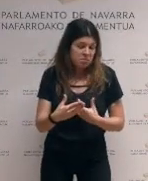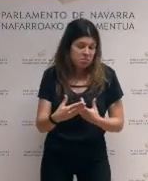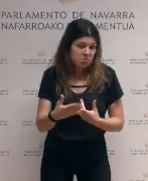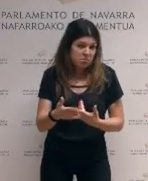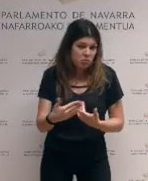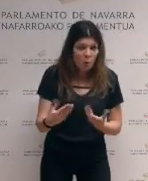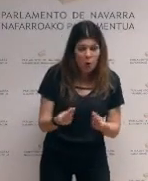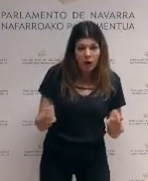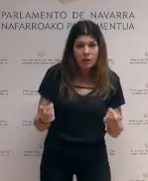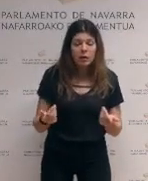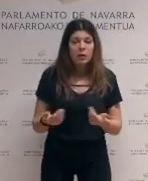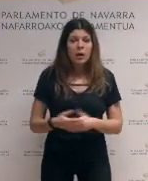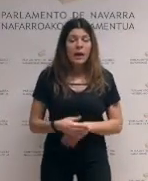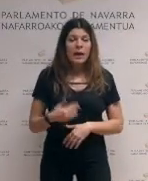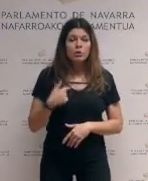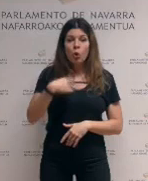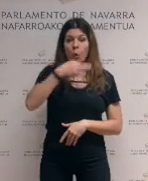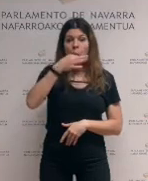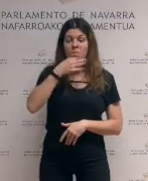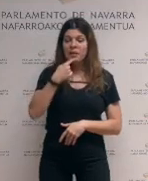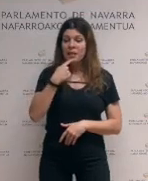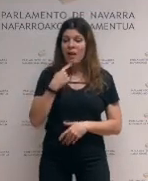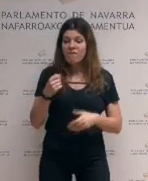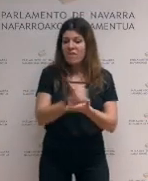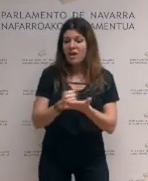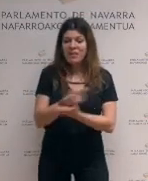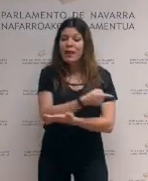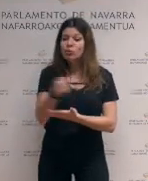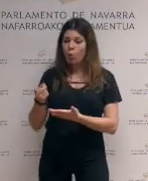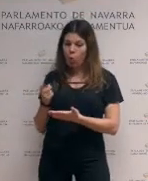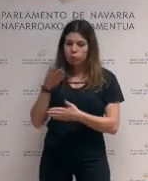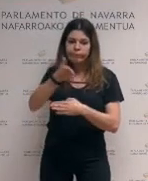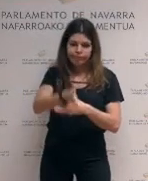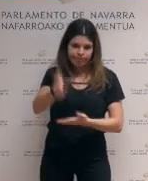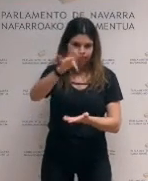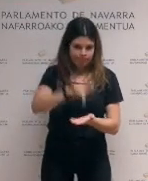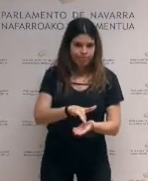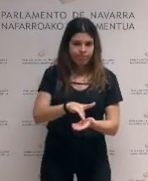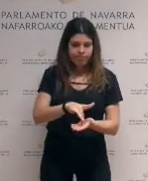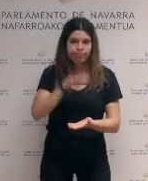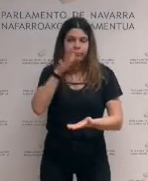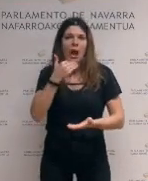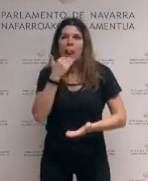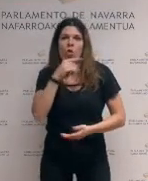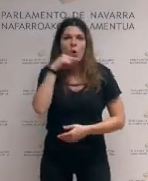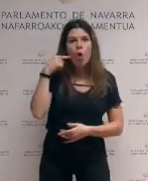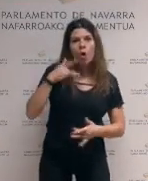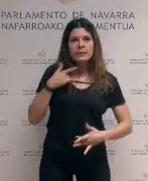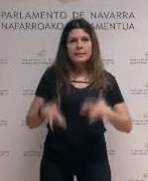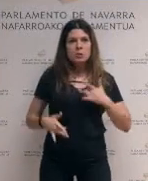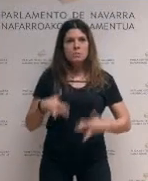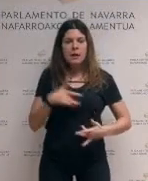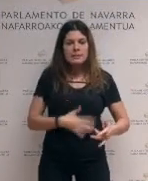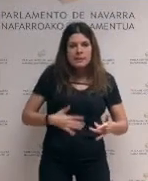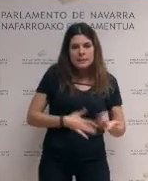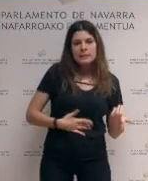Al inicio de mi intervención decía ¿quién no ha ido a la farmacia? Bueno, pues esta moción va de eso. ¿Quién no ha ido a la farmacia por un dolor, por síntomas digestivos, por fiebre,